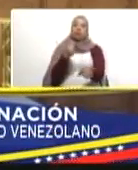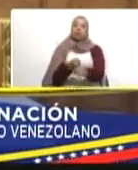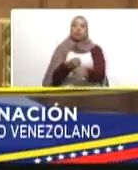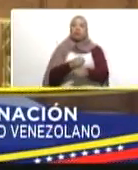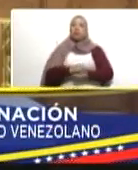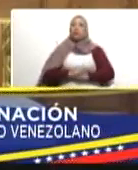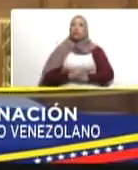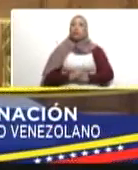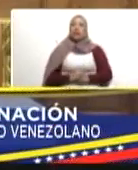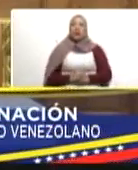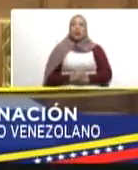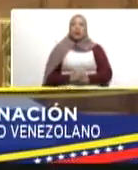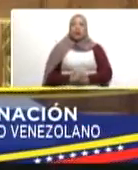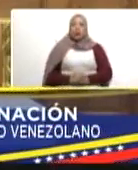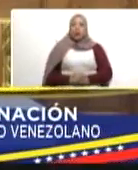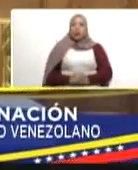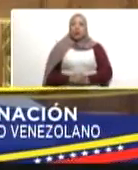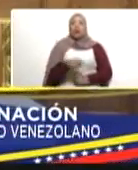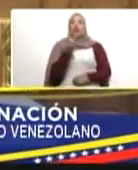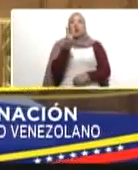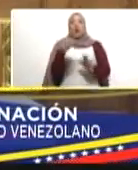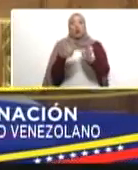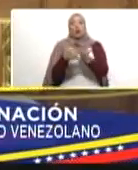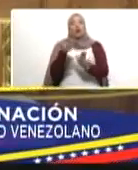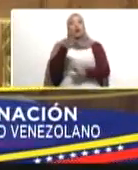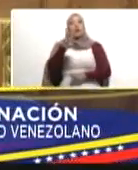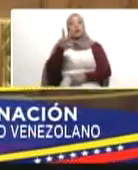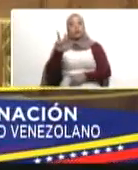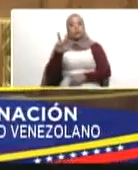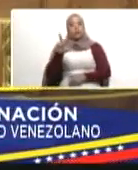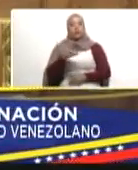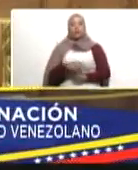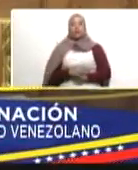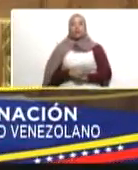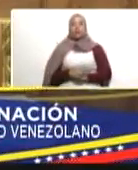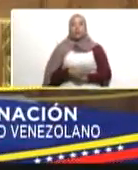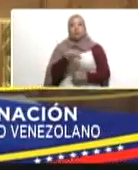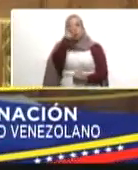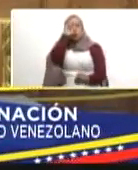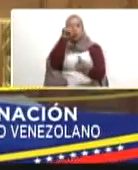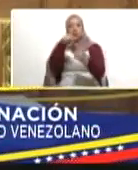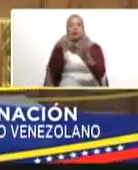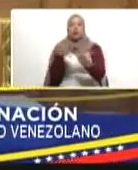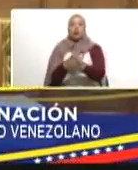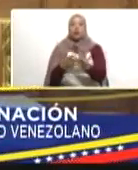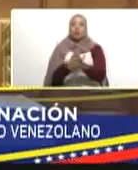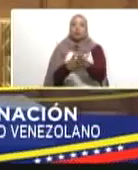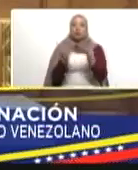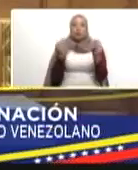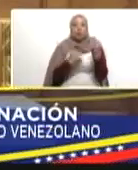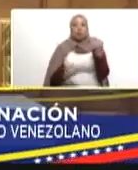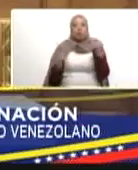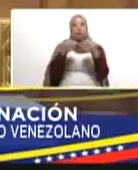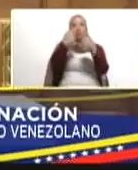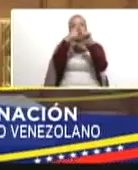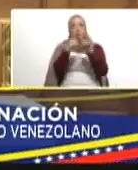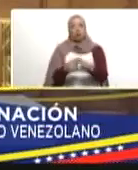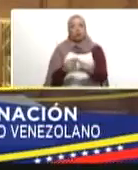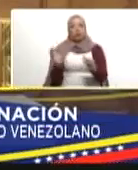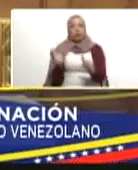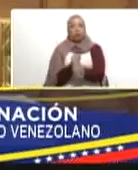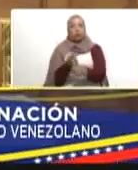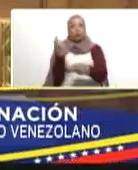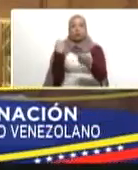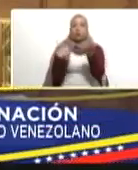implacable para el 2023 logramos la enorme cifra de incautación de